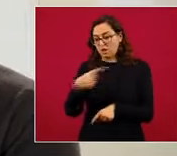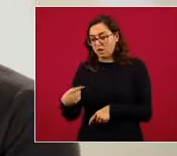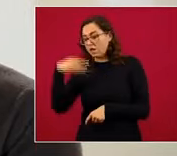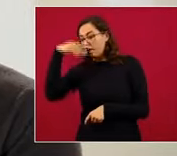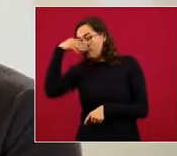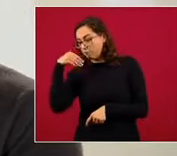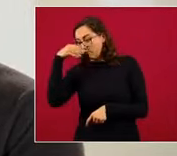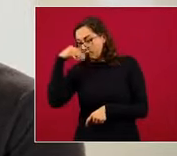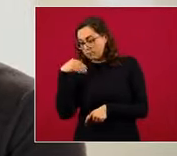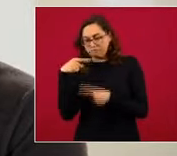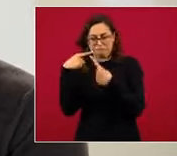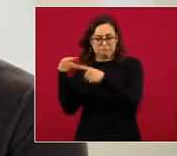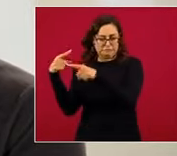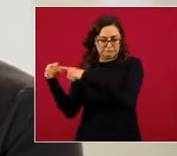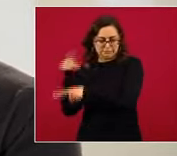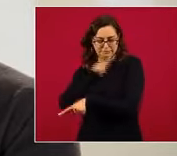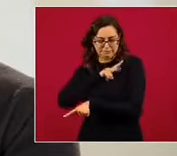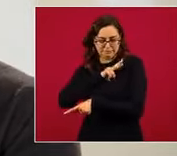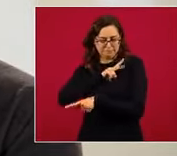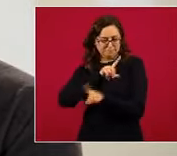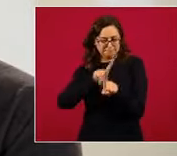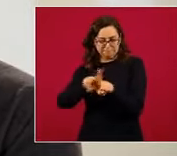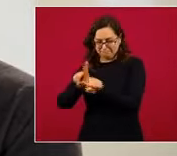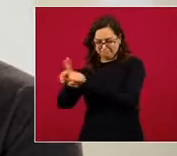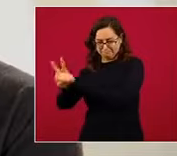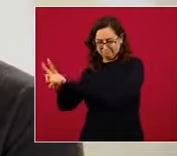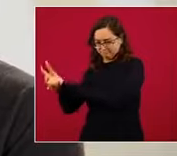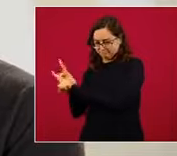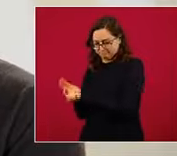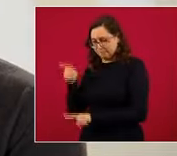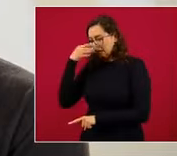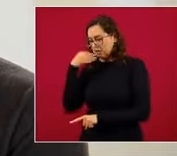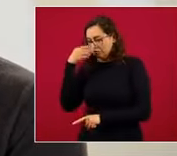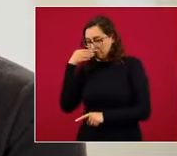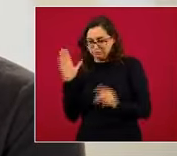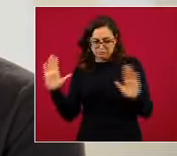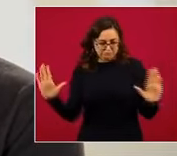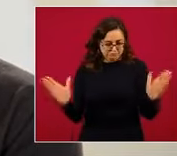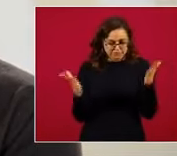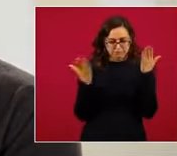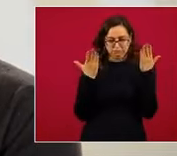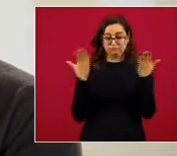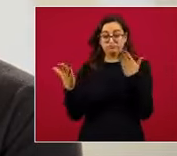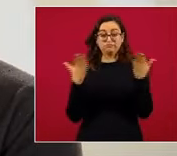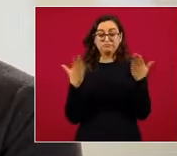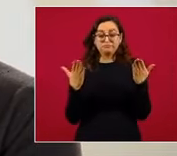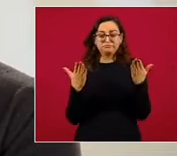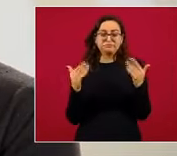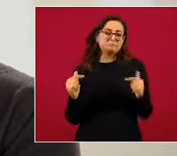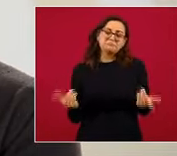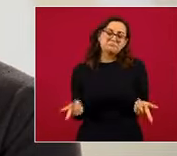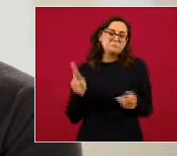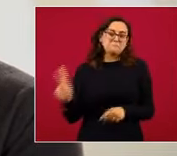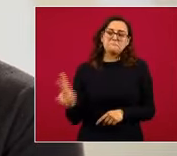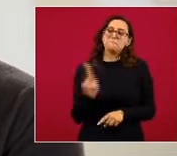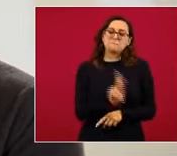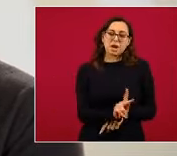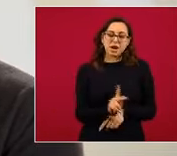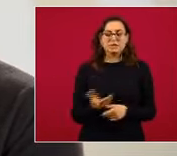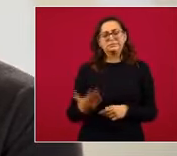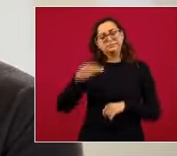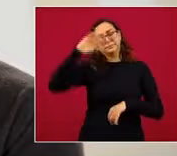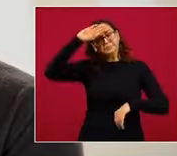influenza causada por los diferentes tipos y subtipos de virus de la influenza, todos normalmente van a iniciar con un poco